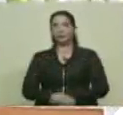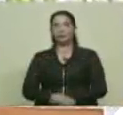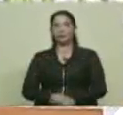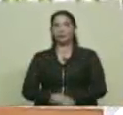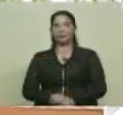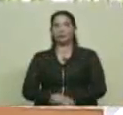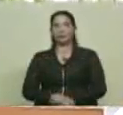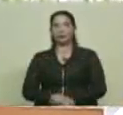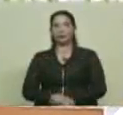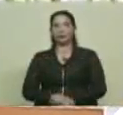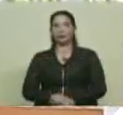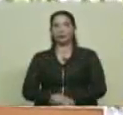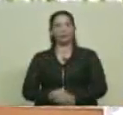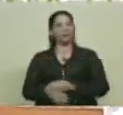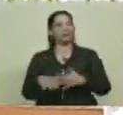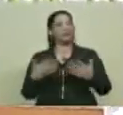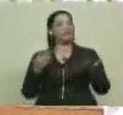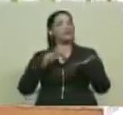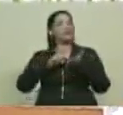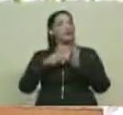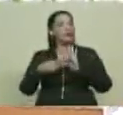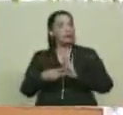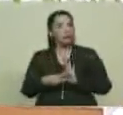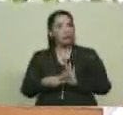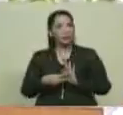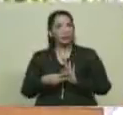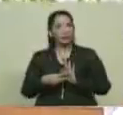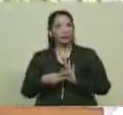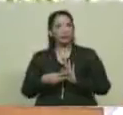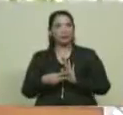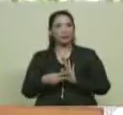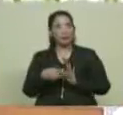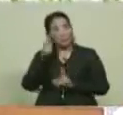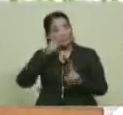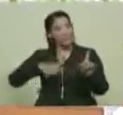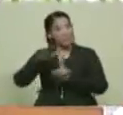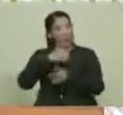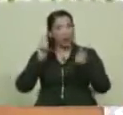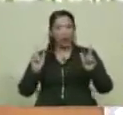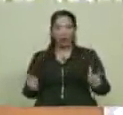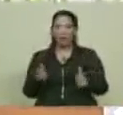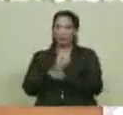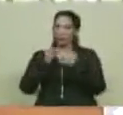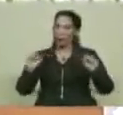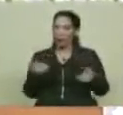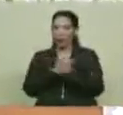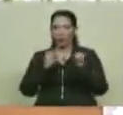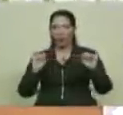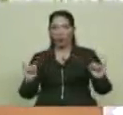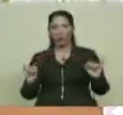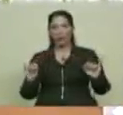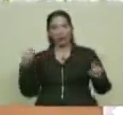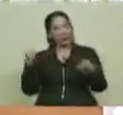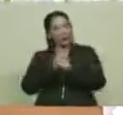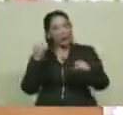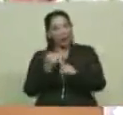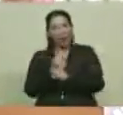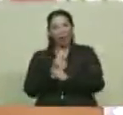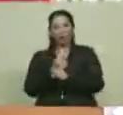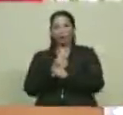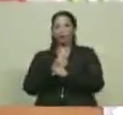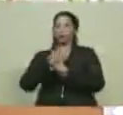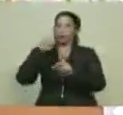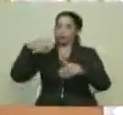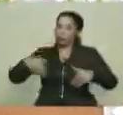el concepto fundamental de un pueblo libre, de un pueblo soberano, de un pueblo independiente que está trabajando para forjar